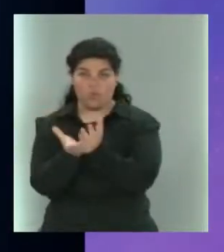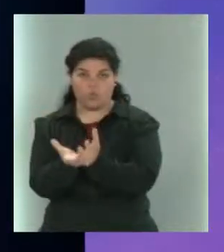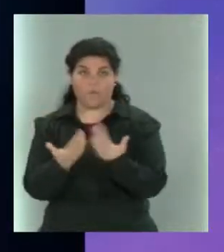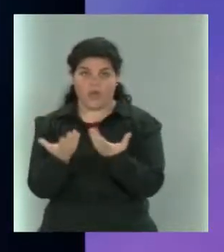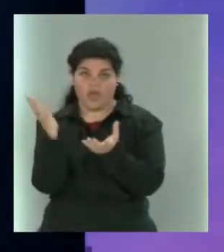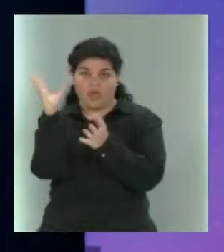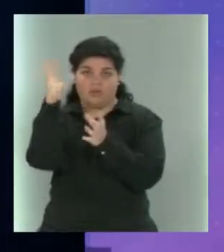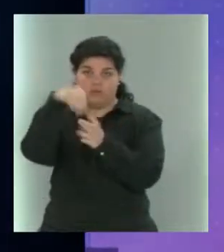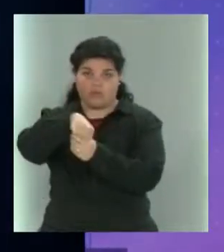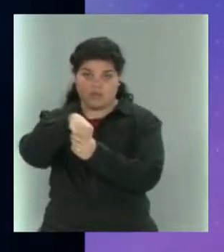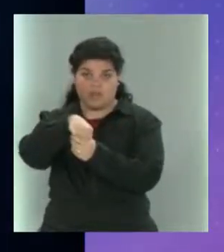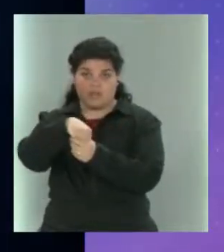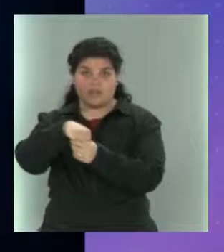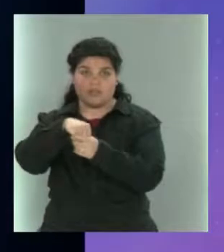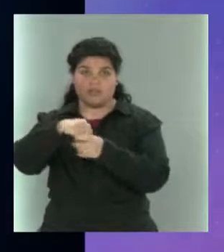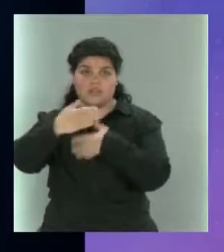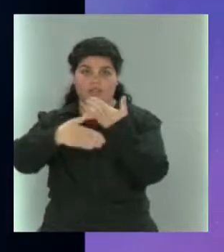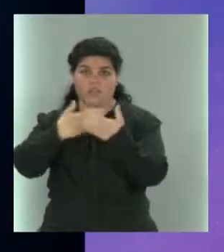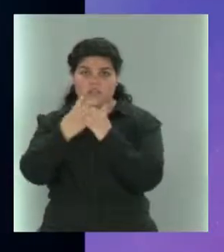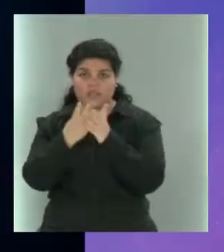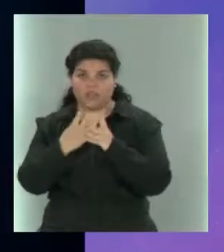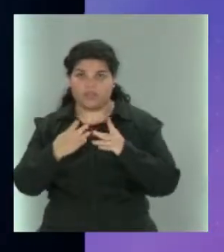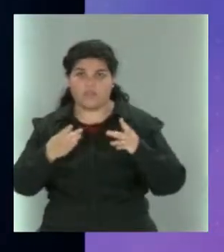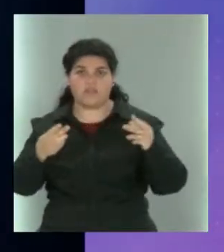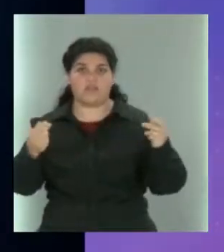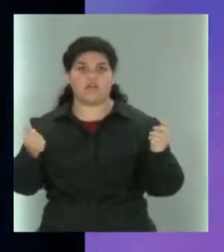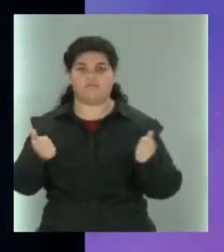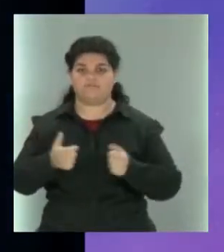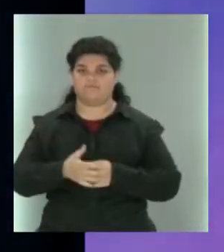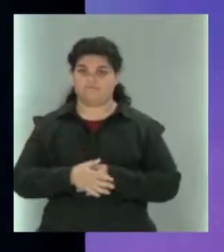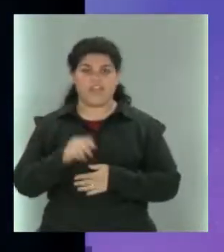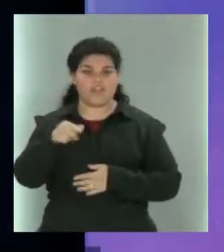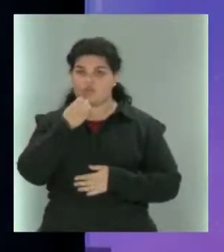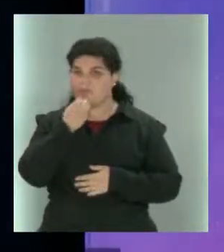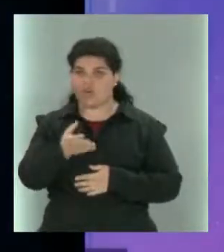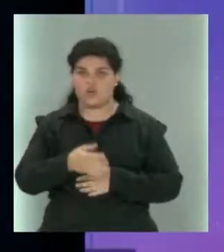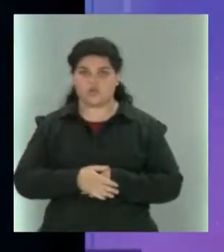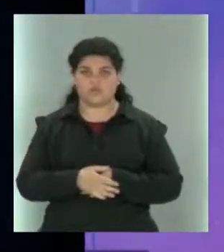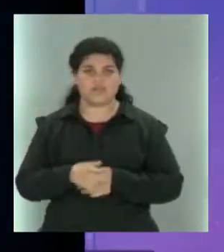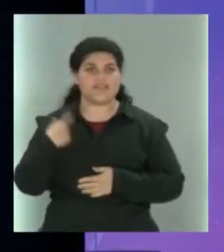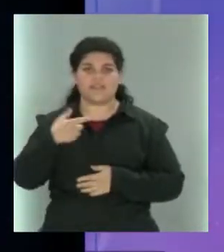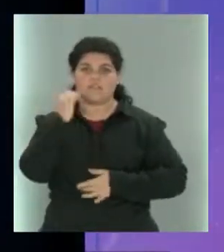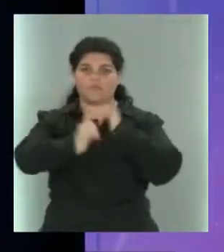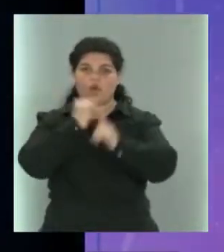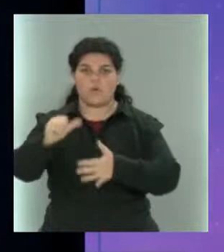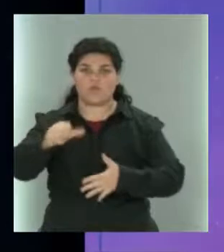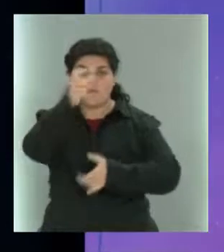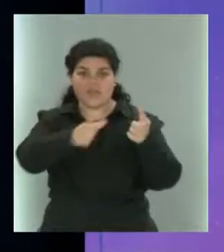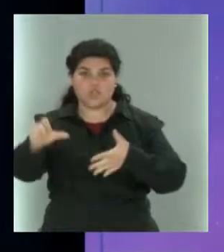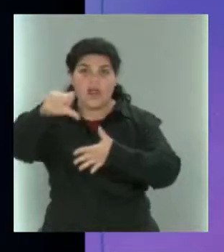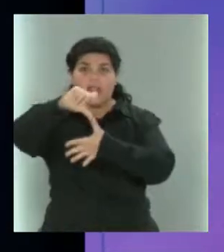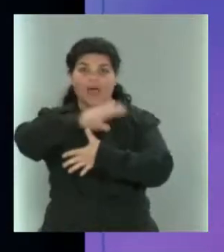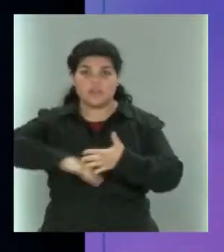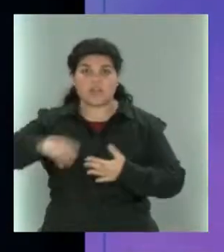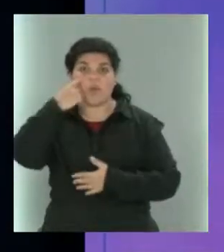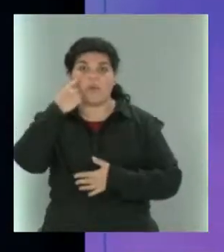en él y desaparecer, ¿no? Dejar de existir. Por eso yo siempre les digo, latinoamericanos, a ustedes,